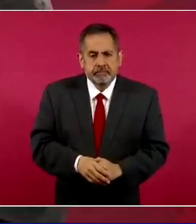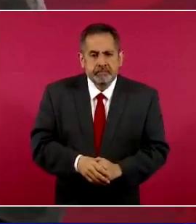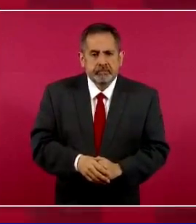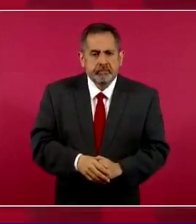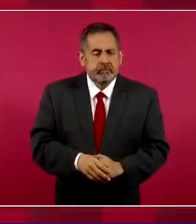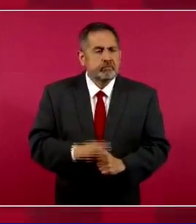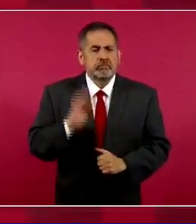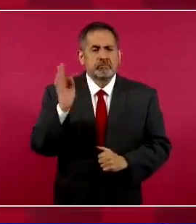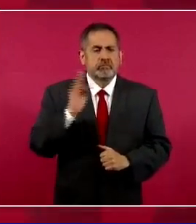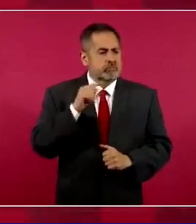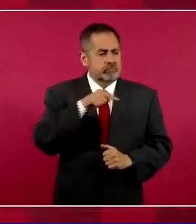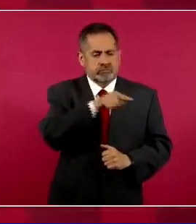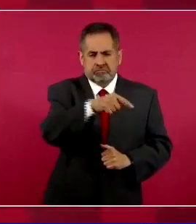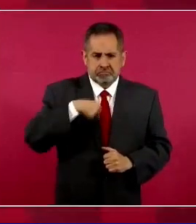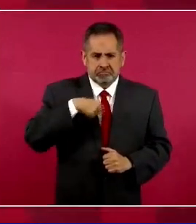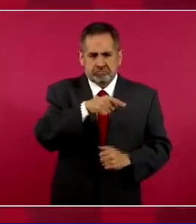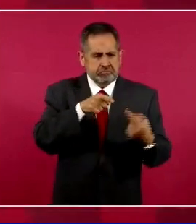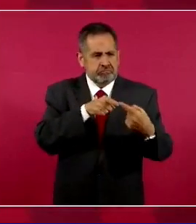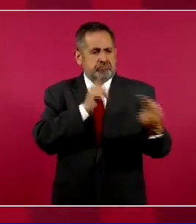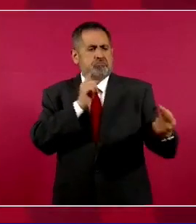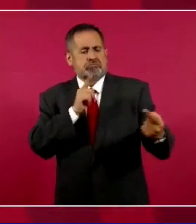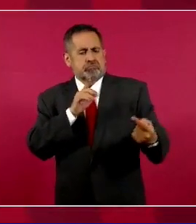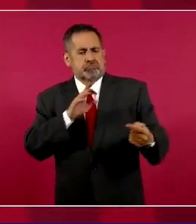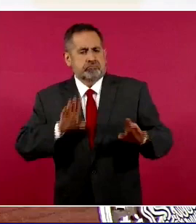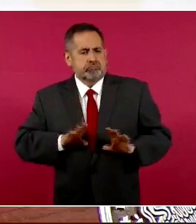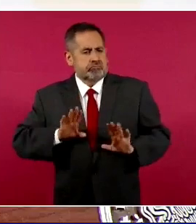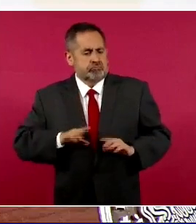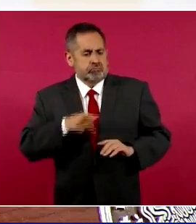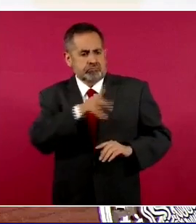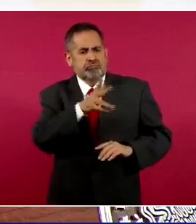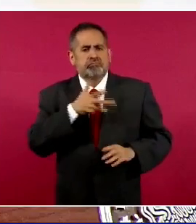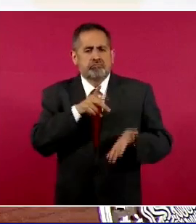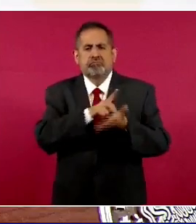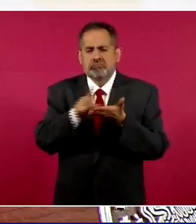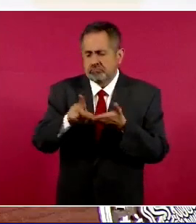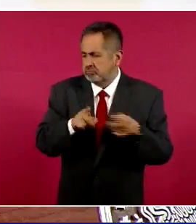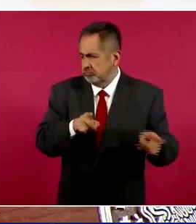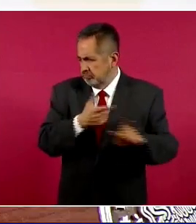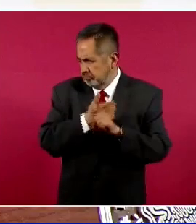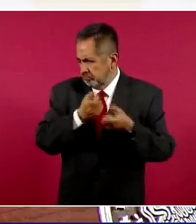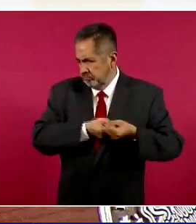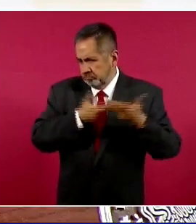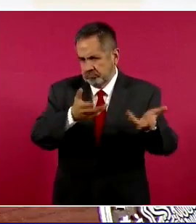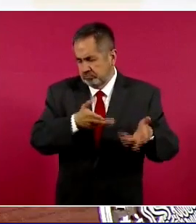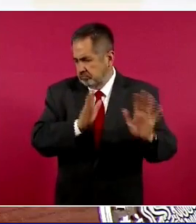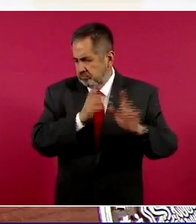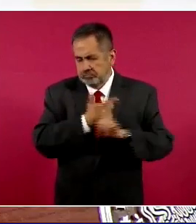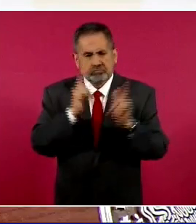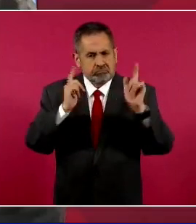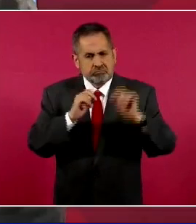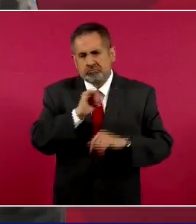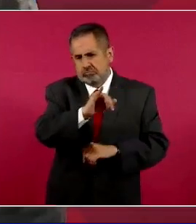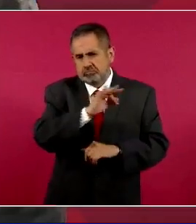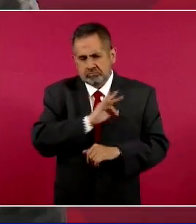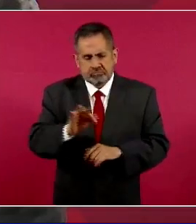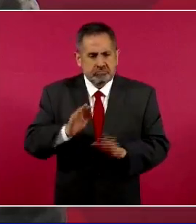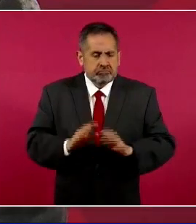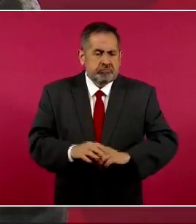estar en desacuerdo con sus posturas, pero tiene el derecho de manifestarse, de expresarse.